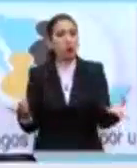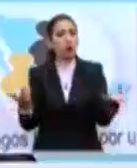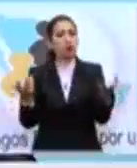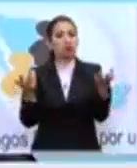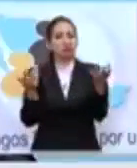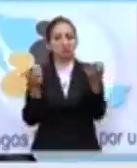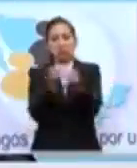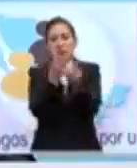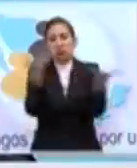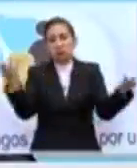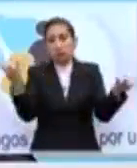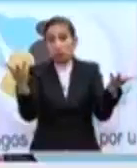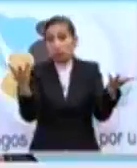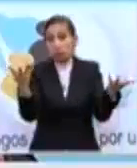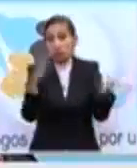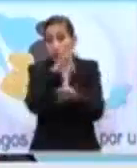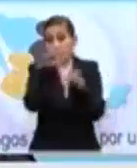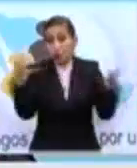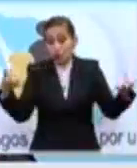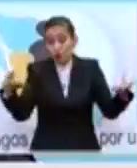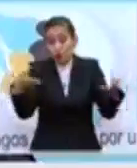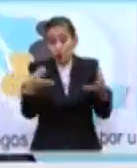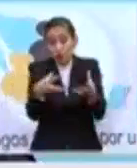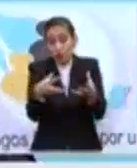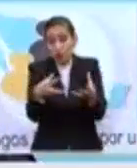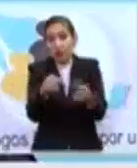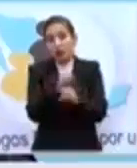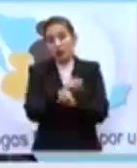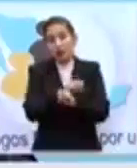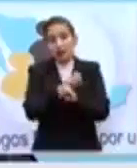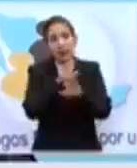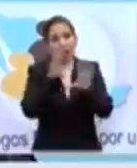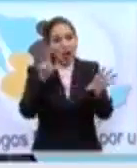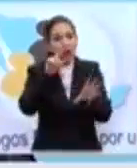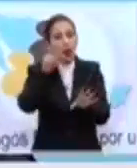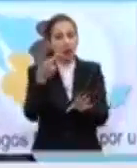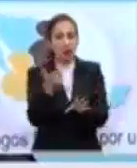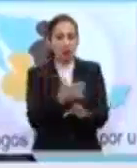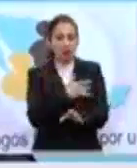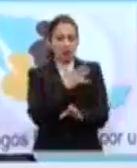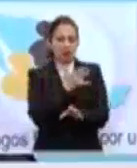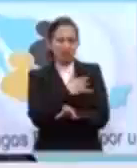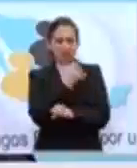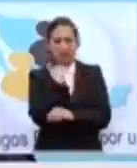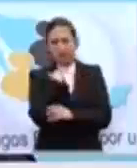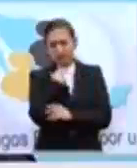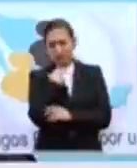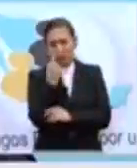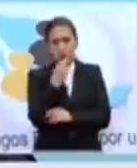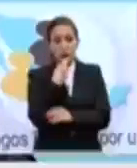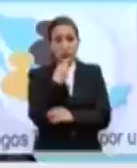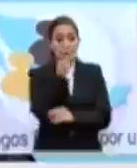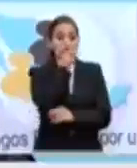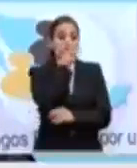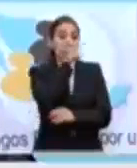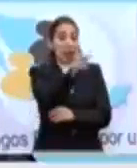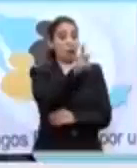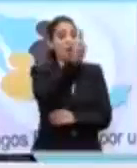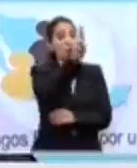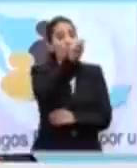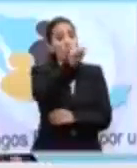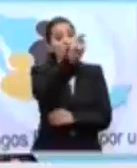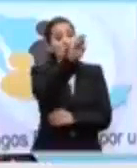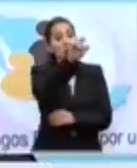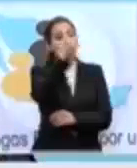estado, y que por supuesto da un mal sabor de boca que estemos utilizando esos términos